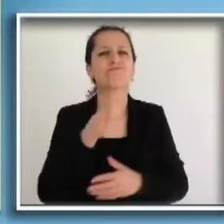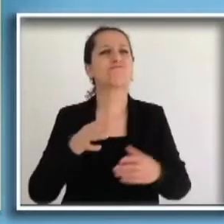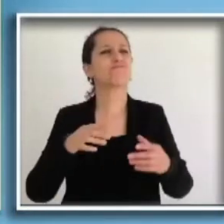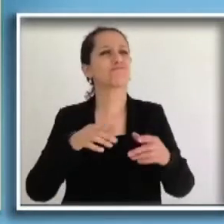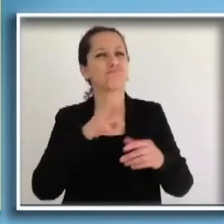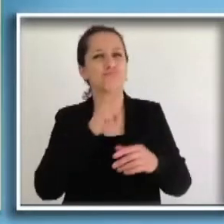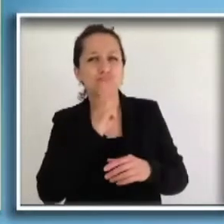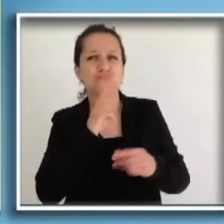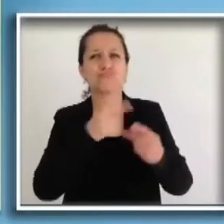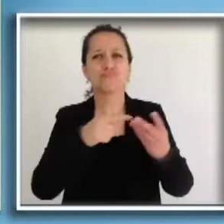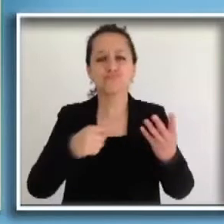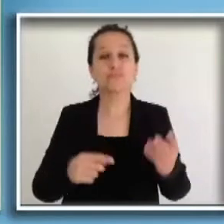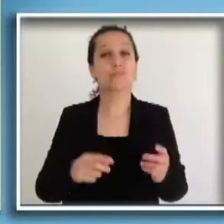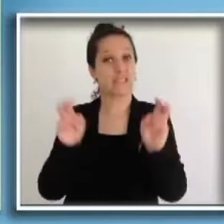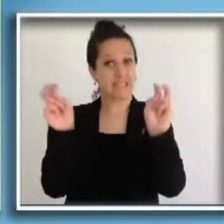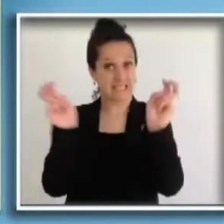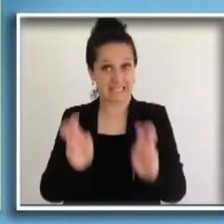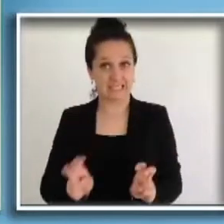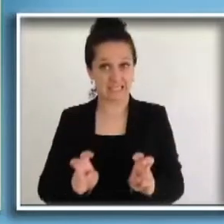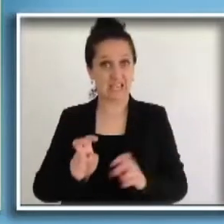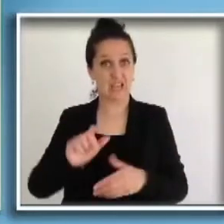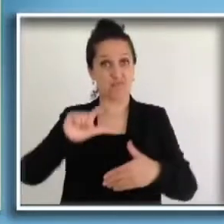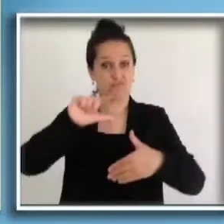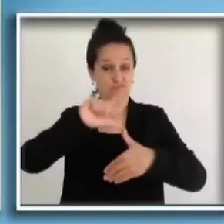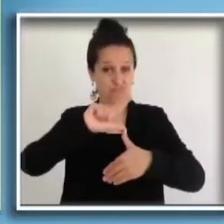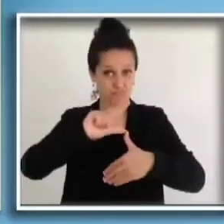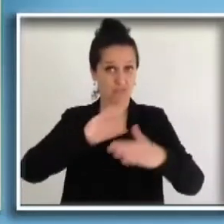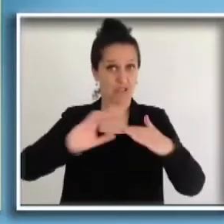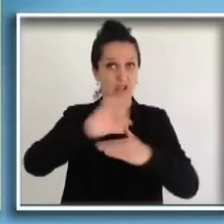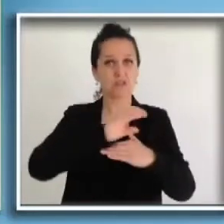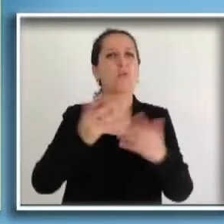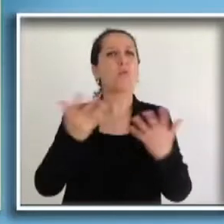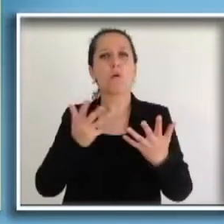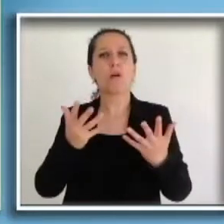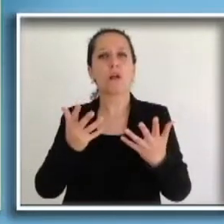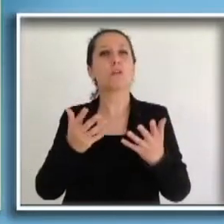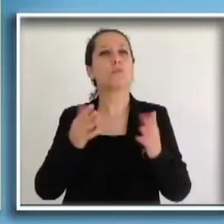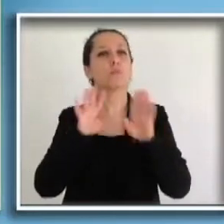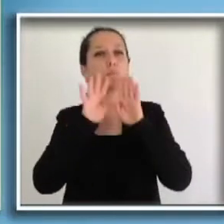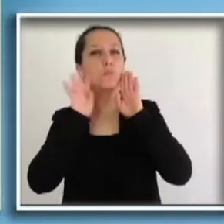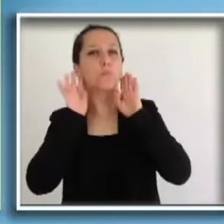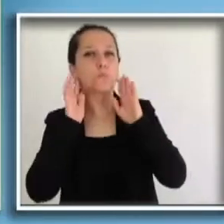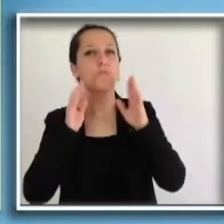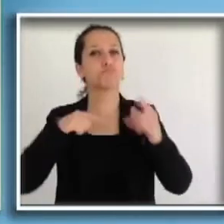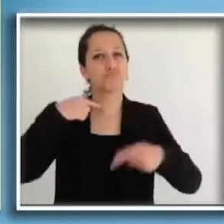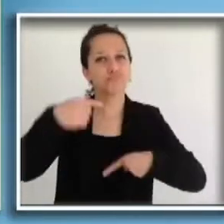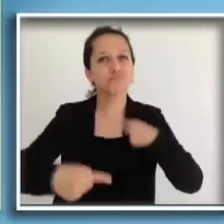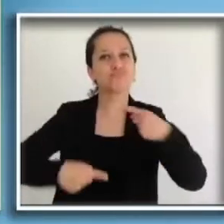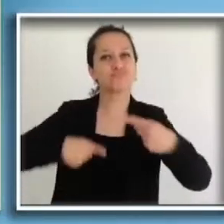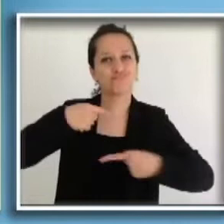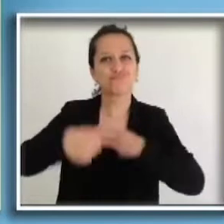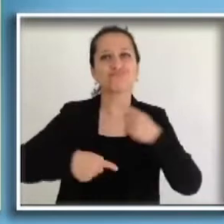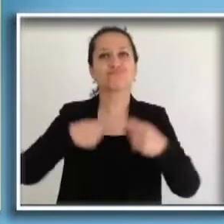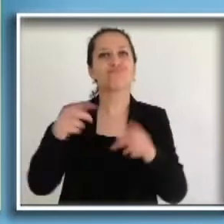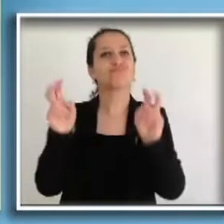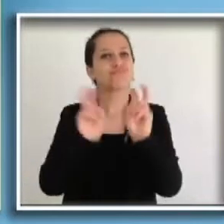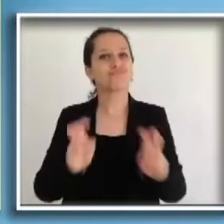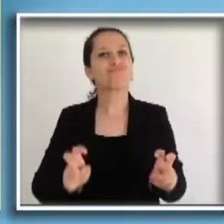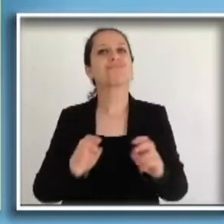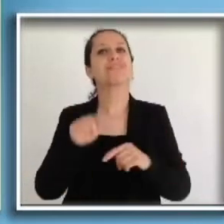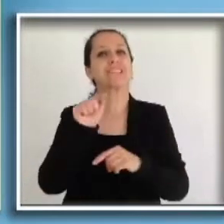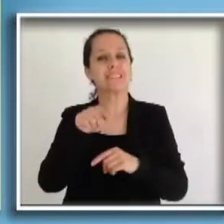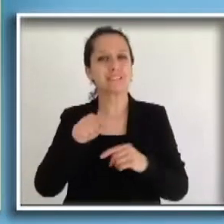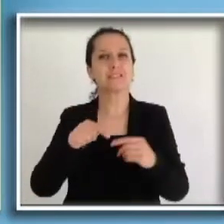de la electricidad que se genera la región proviene Fuentes limpias y renovables lo que representa una gran oportunidad para